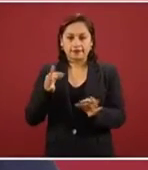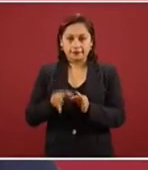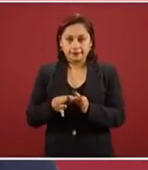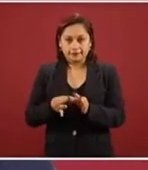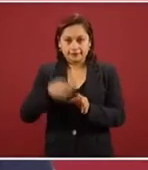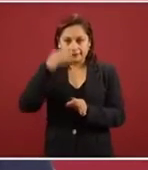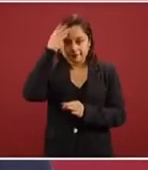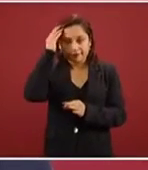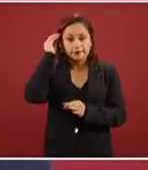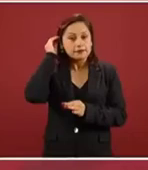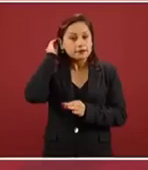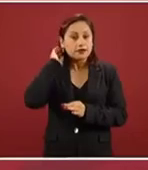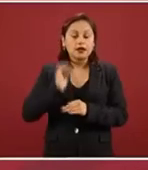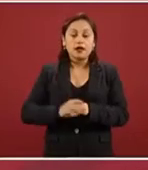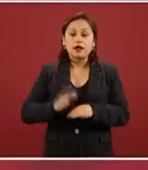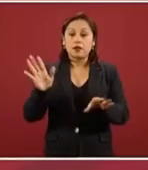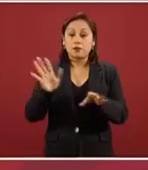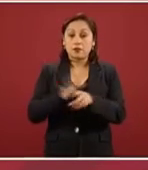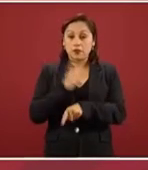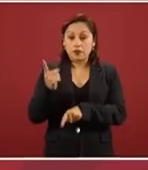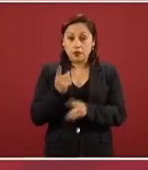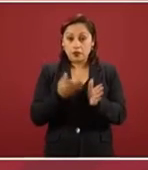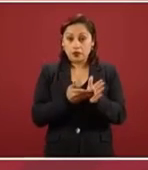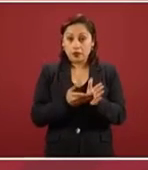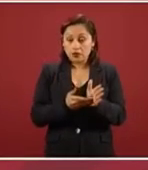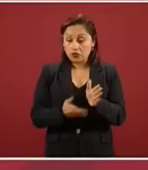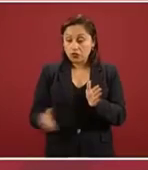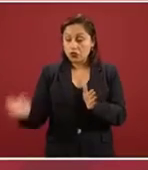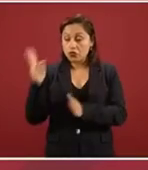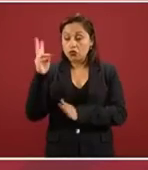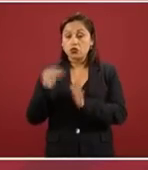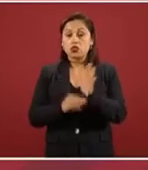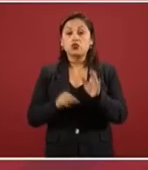porque estamos hablando de que este año